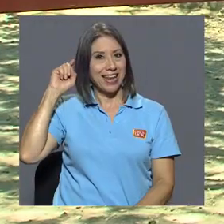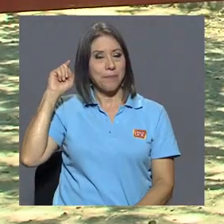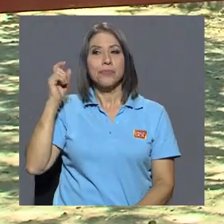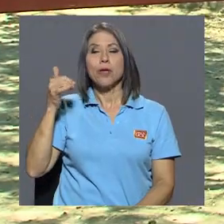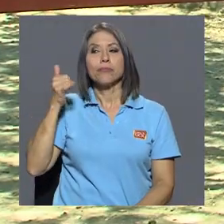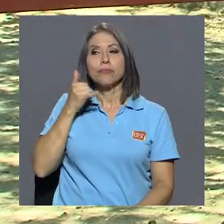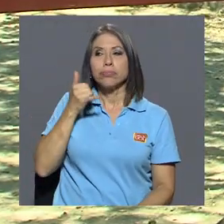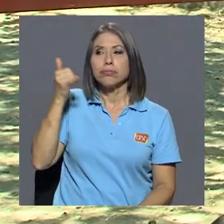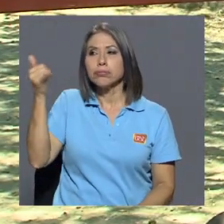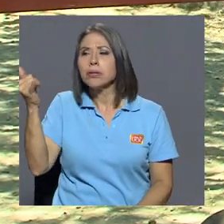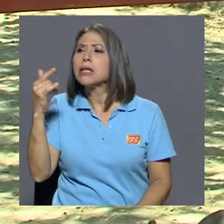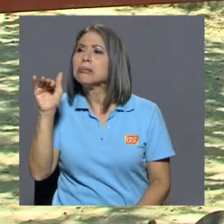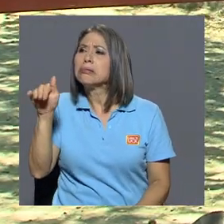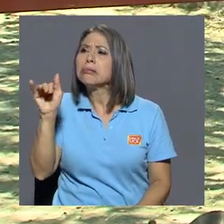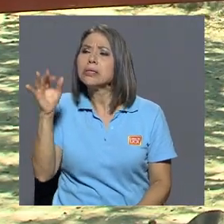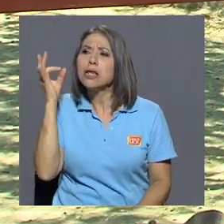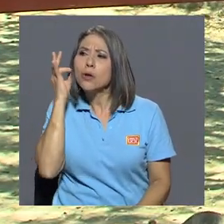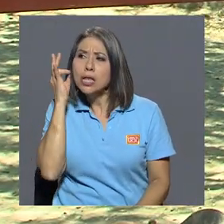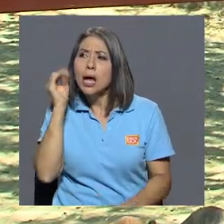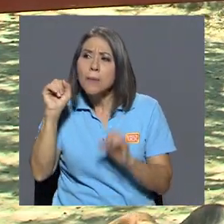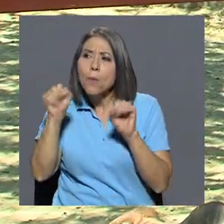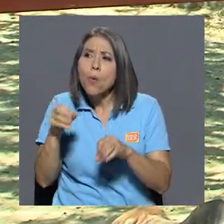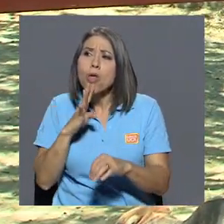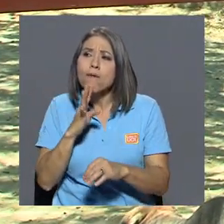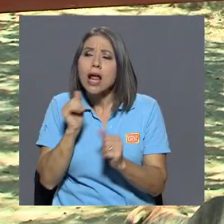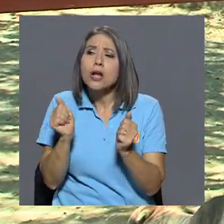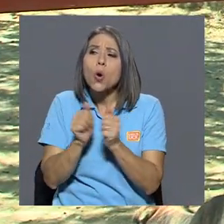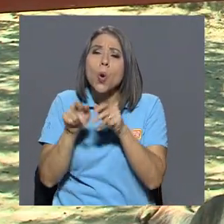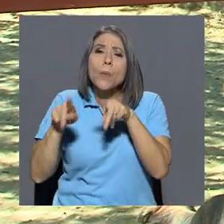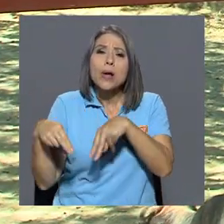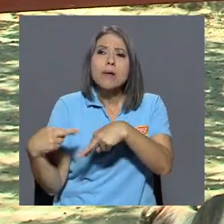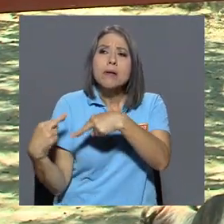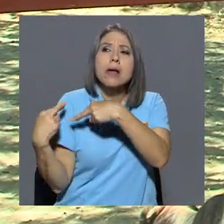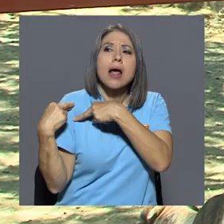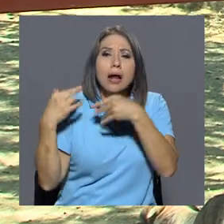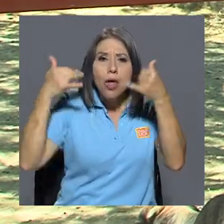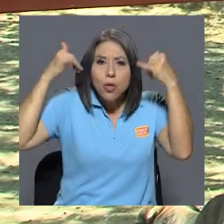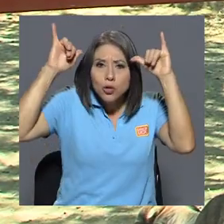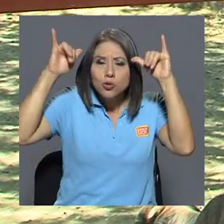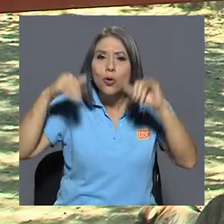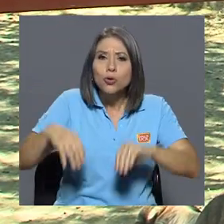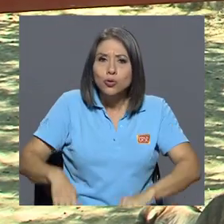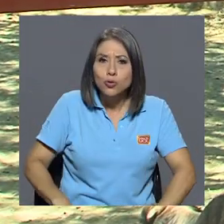le digo, señorita, ¿puedo hablar con el encargado de los toros